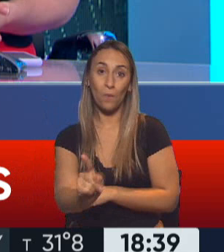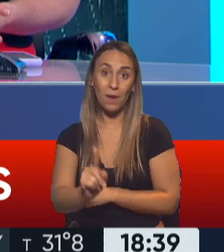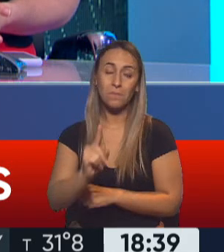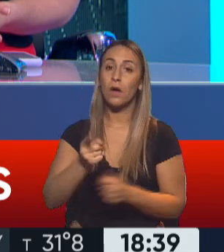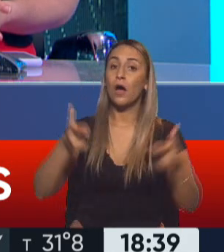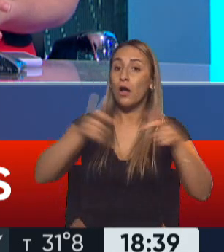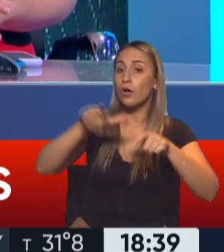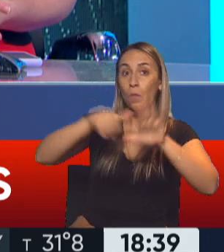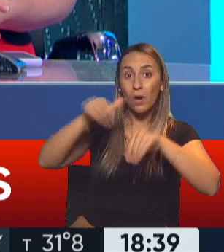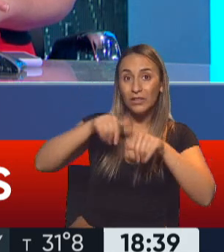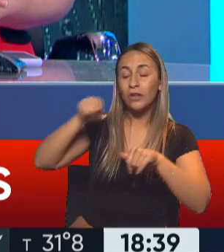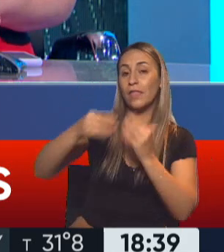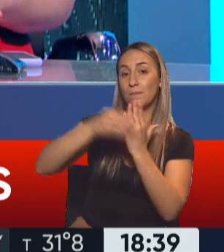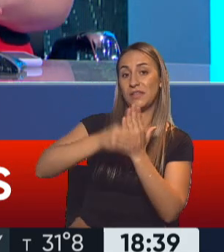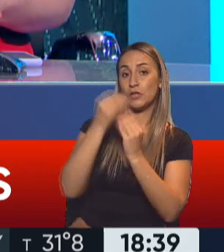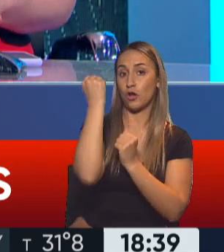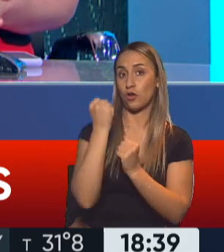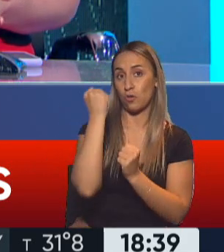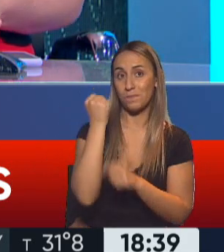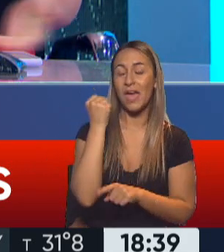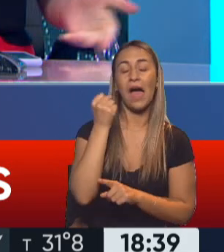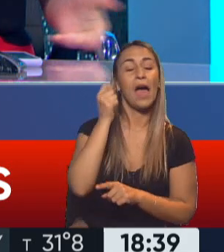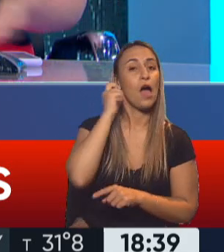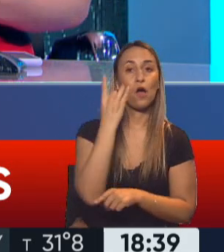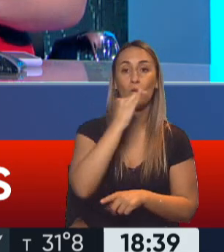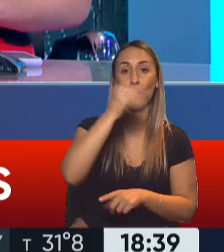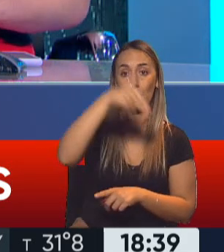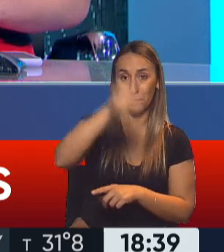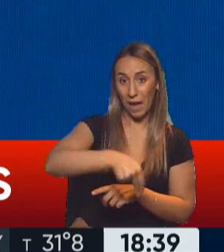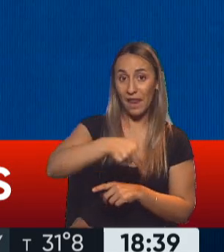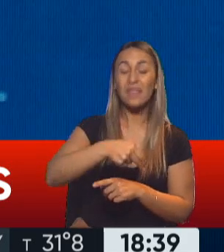ministro de Economía, Martín Guzmán, y la foto para el Fondo Monetario Internacional quedará incompleta. Seguiremos hablando mañana.